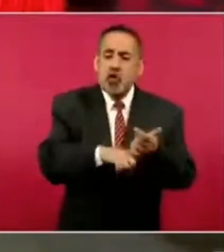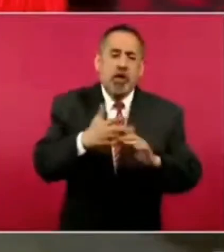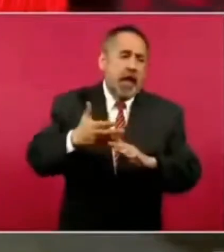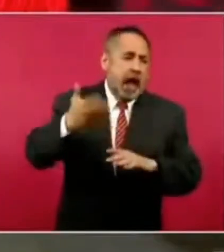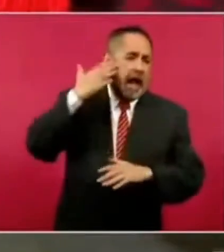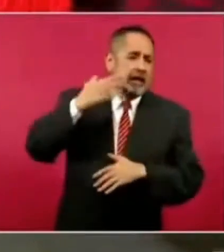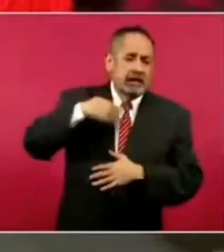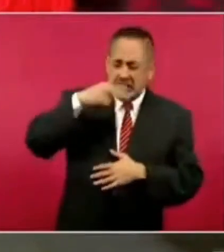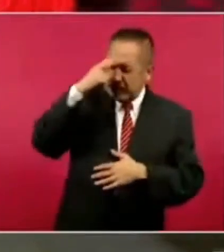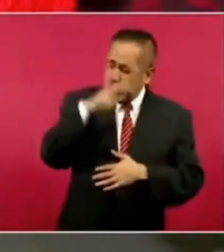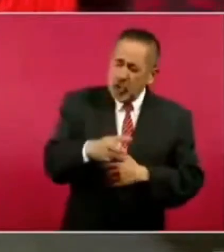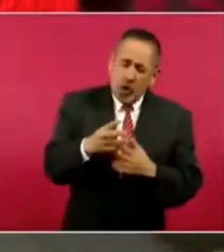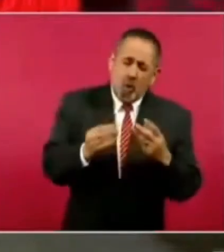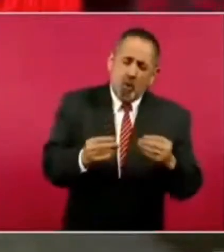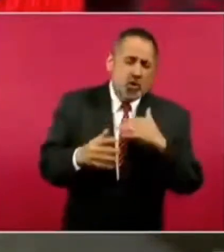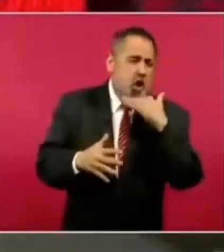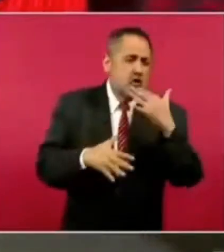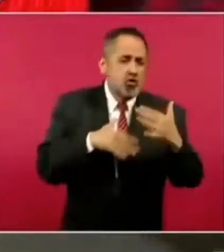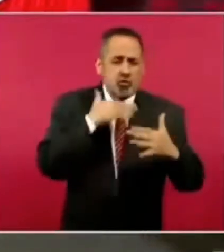en México.